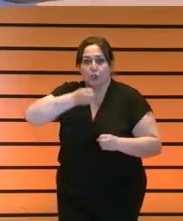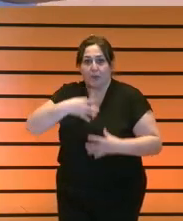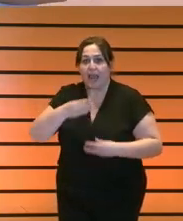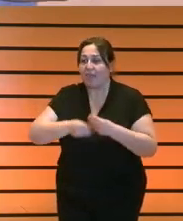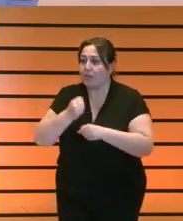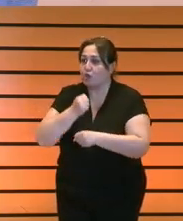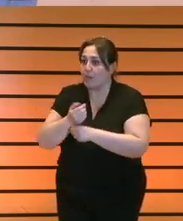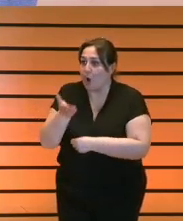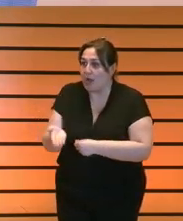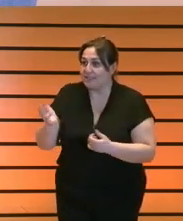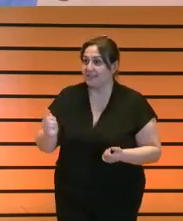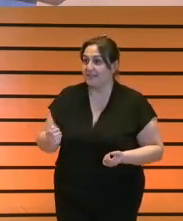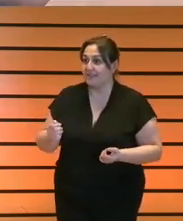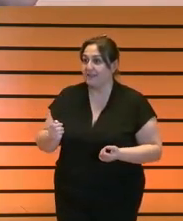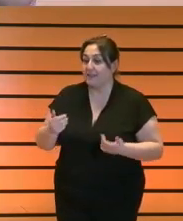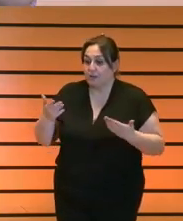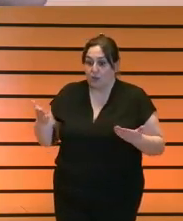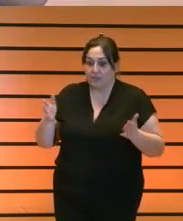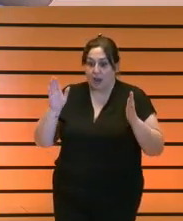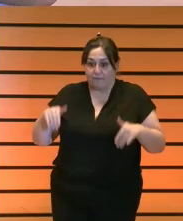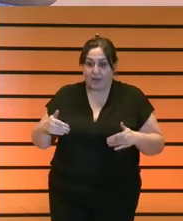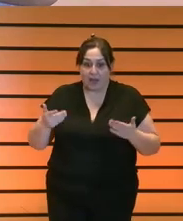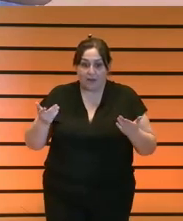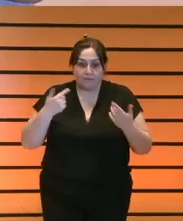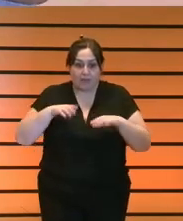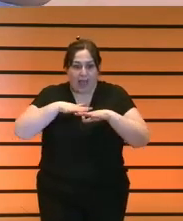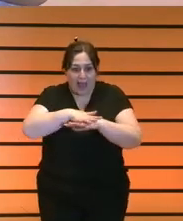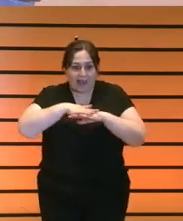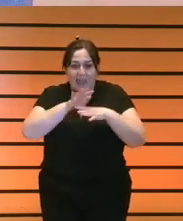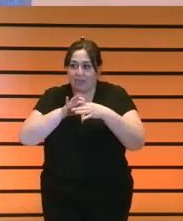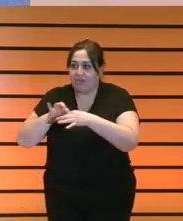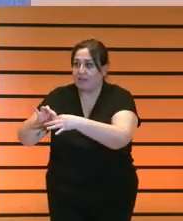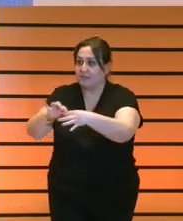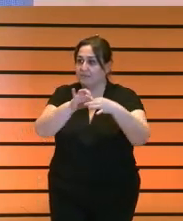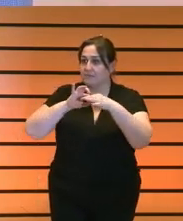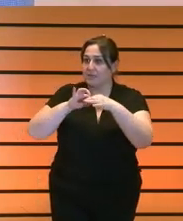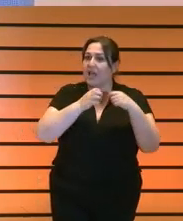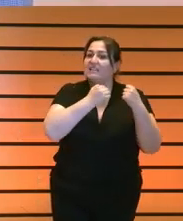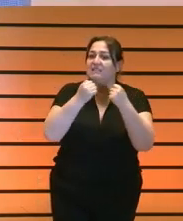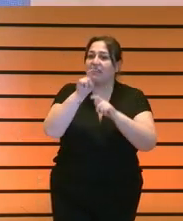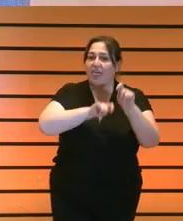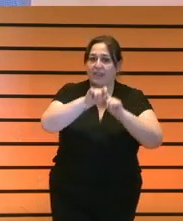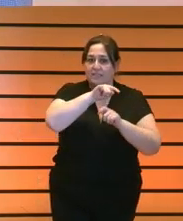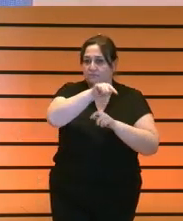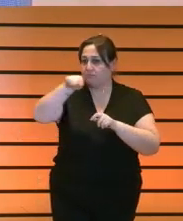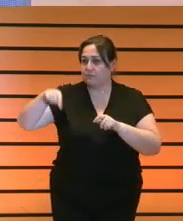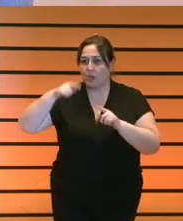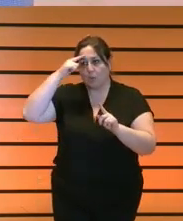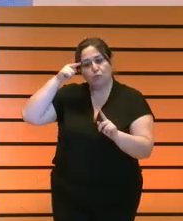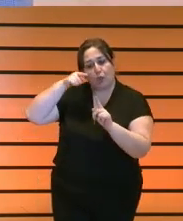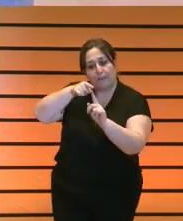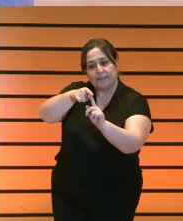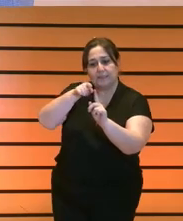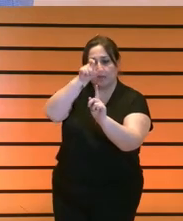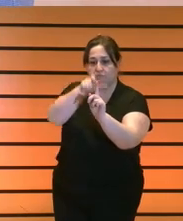hacen. Pues, ¿cómo no vamos a tejer esas alianzas entre todas las entidades que tengamos como punto de mira el